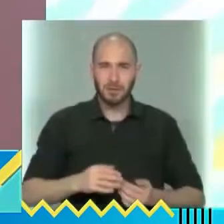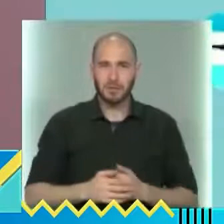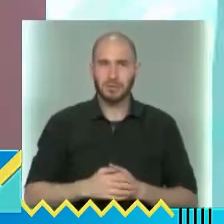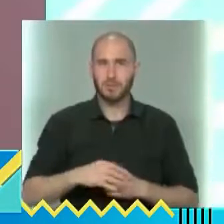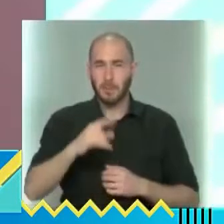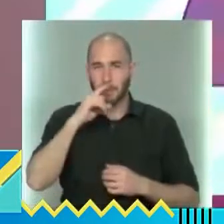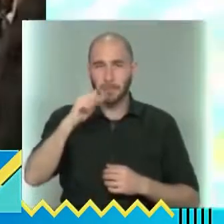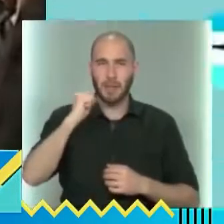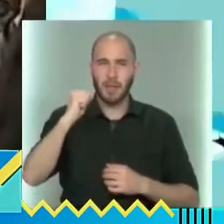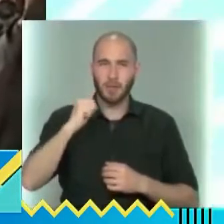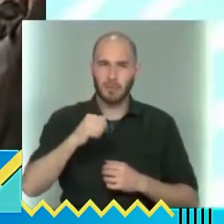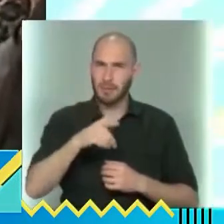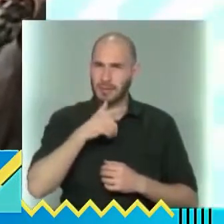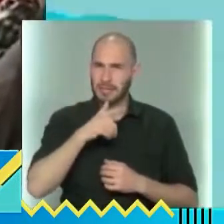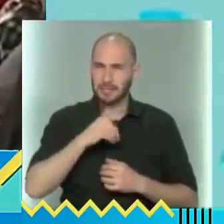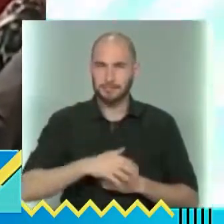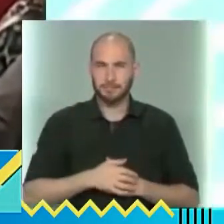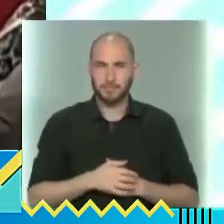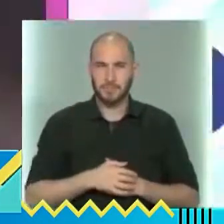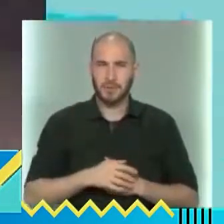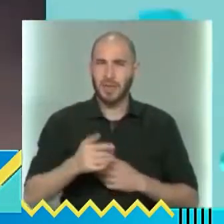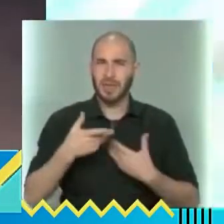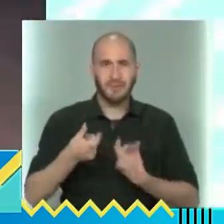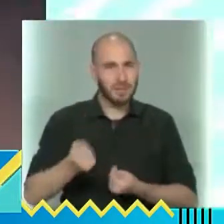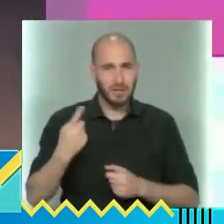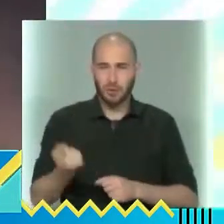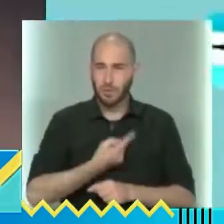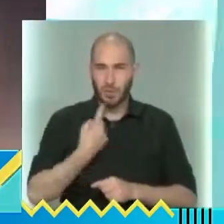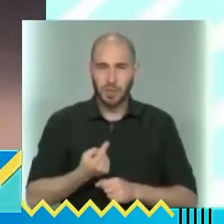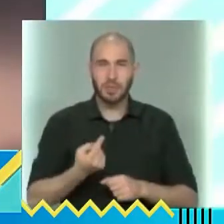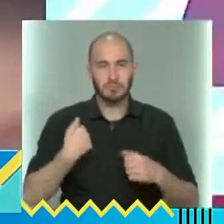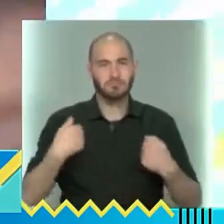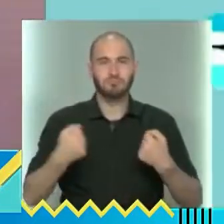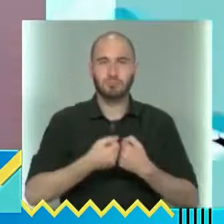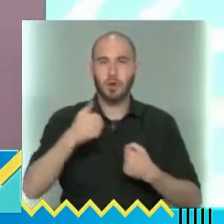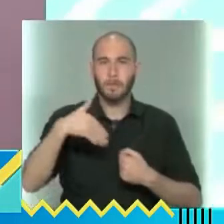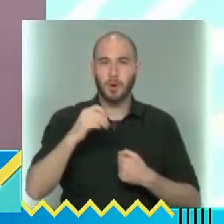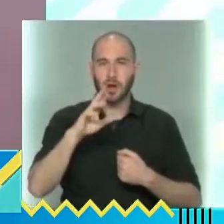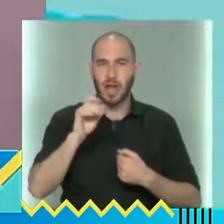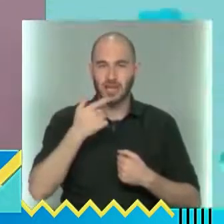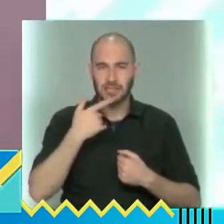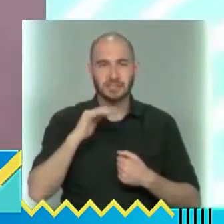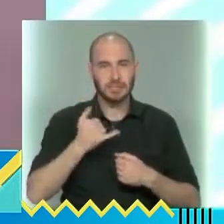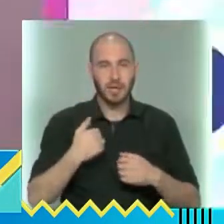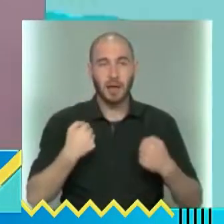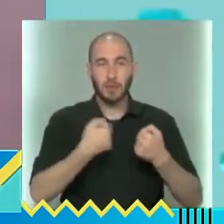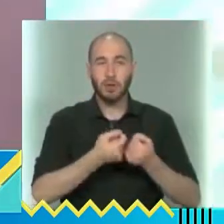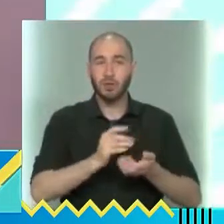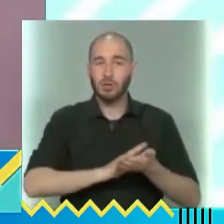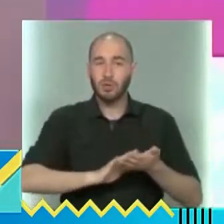Maduro me parece indefendible. Ahora, coincido con Evo Morales. Yo no quiero ninguna